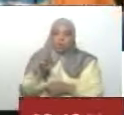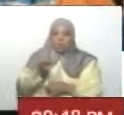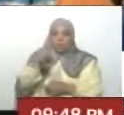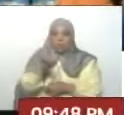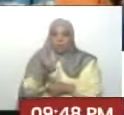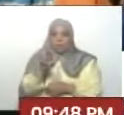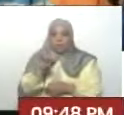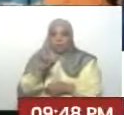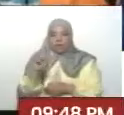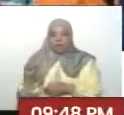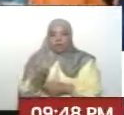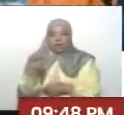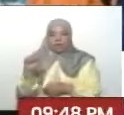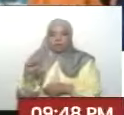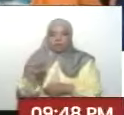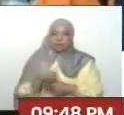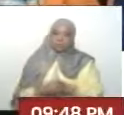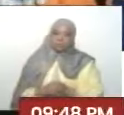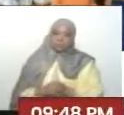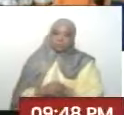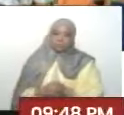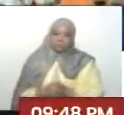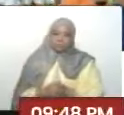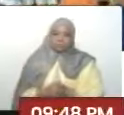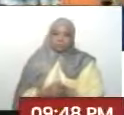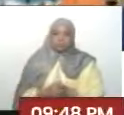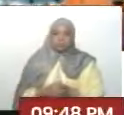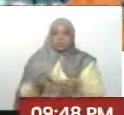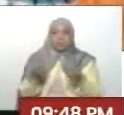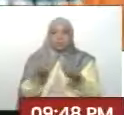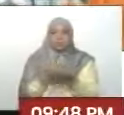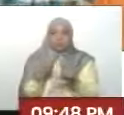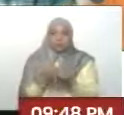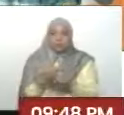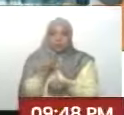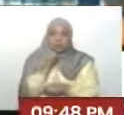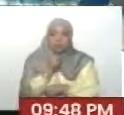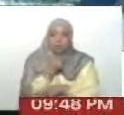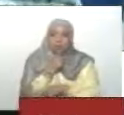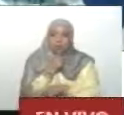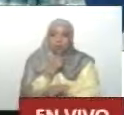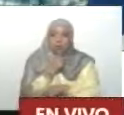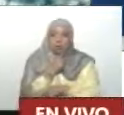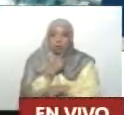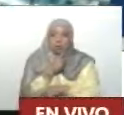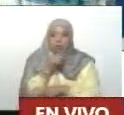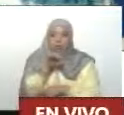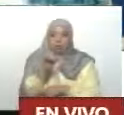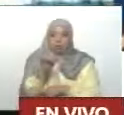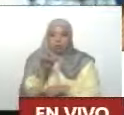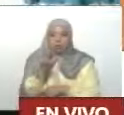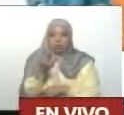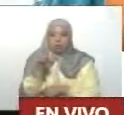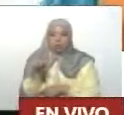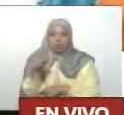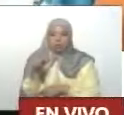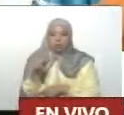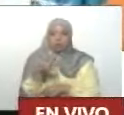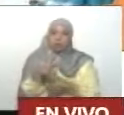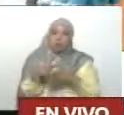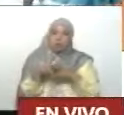Ah te parece Yo quiero escuchar a las nuevas generaciones Cómo te llamas tú mi nombre es y quirú Salcedo un